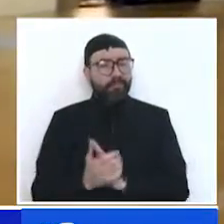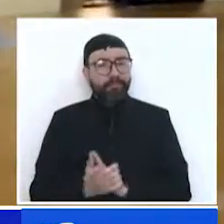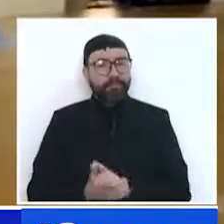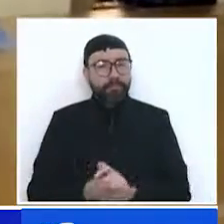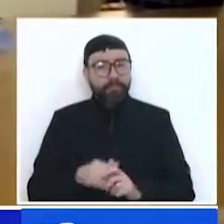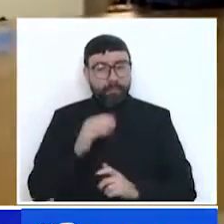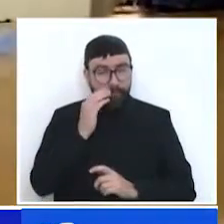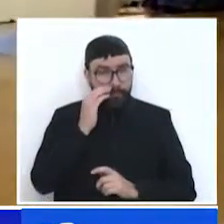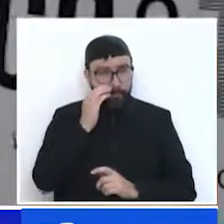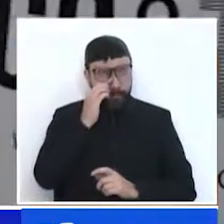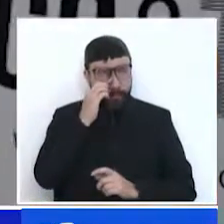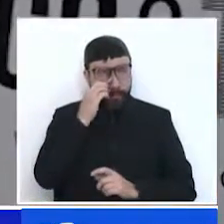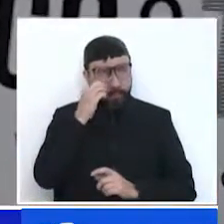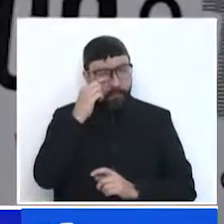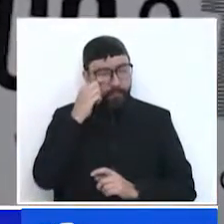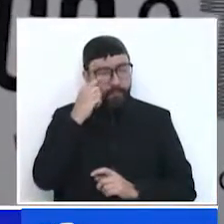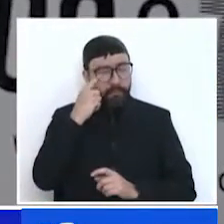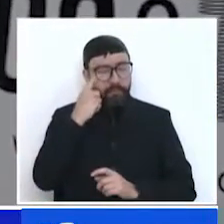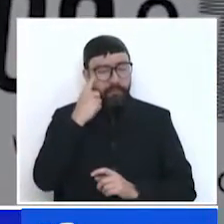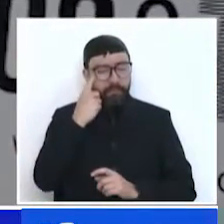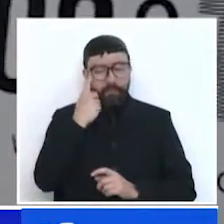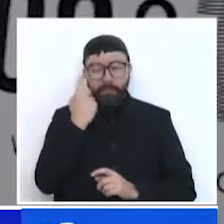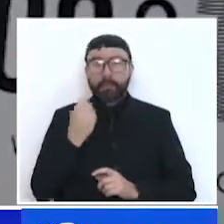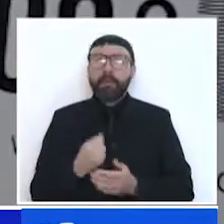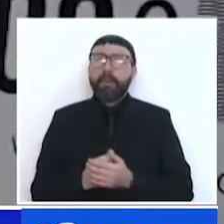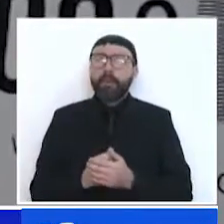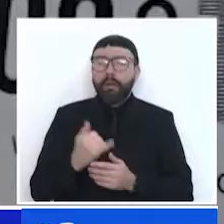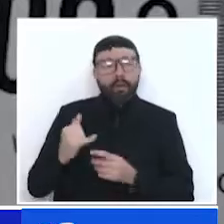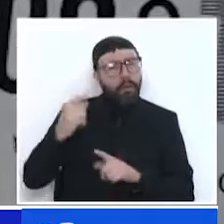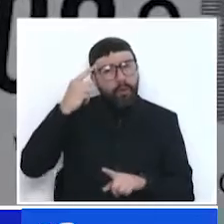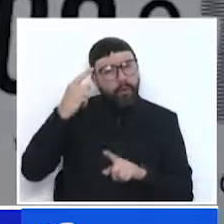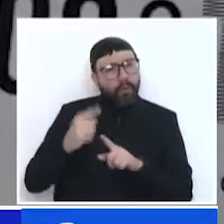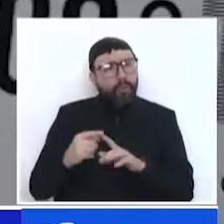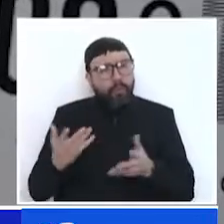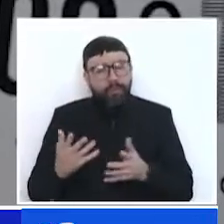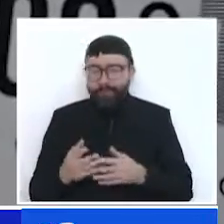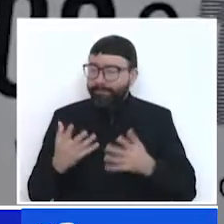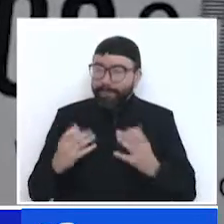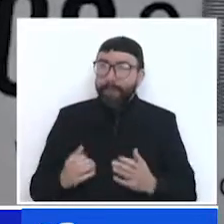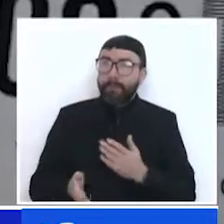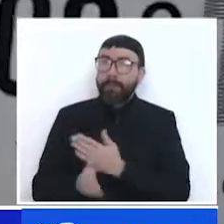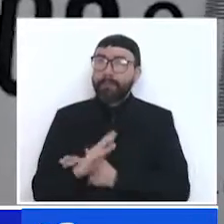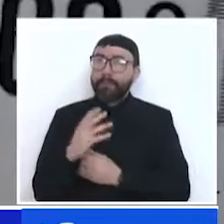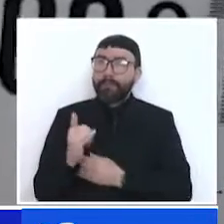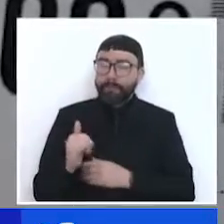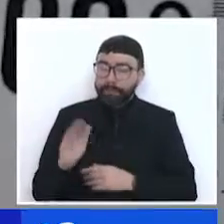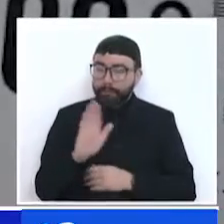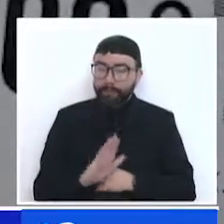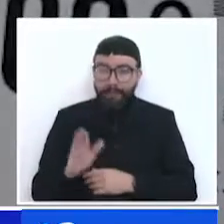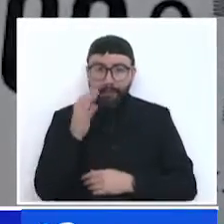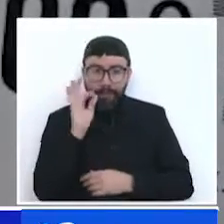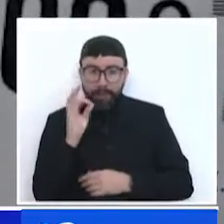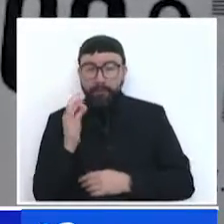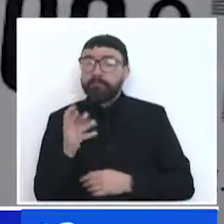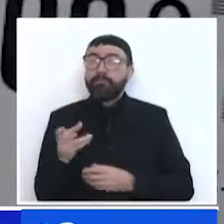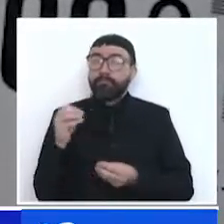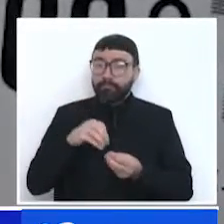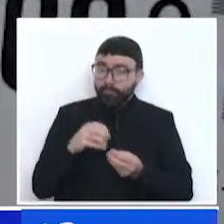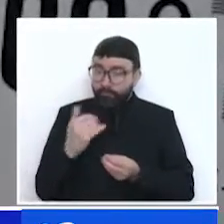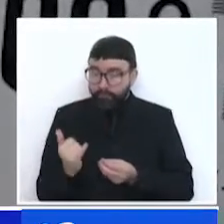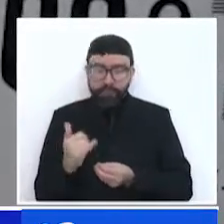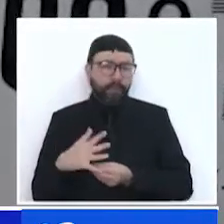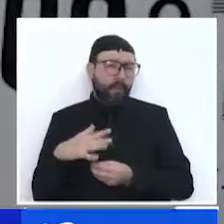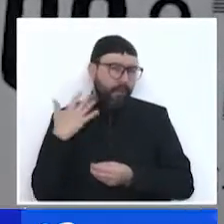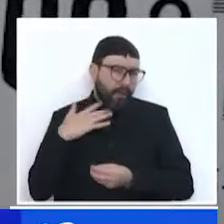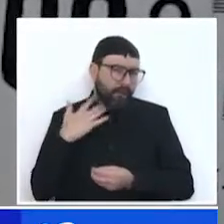Y la idea también es poder nosotros continuar por todo el eje cafetero, incluido desde luego lo que es